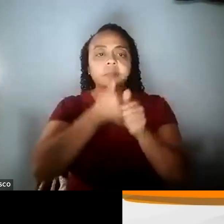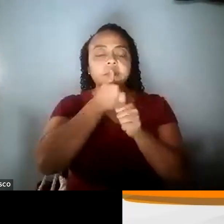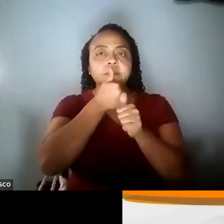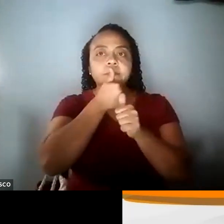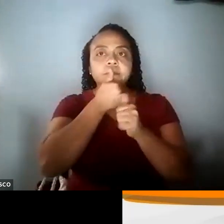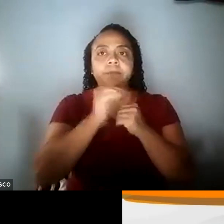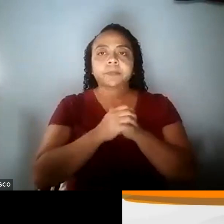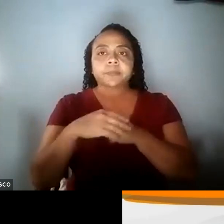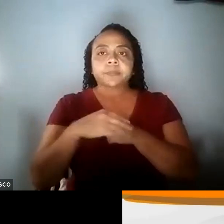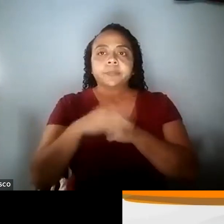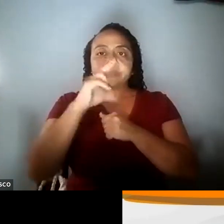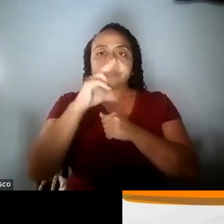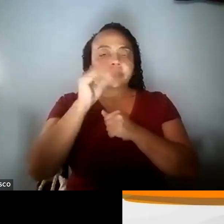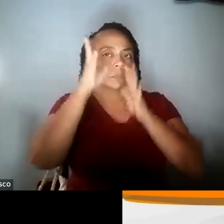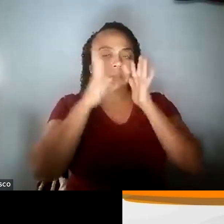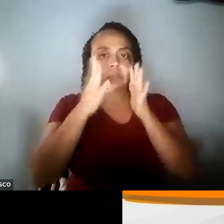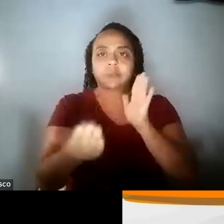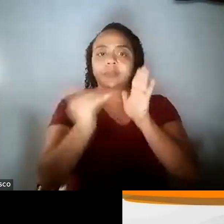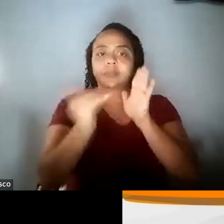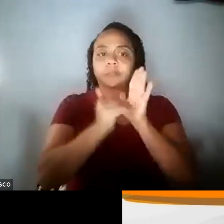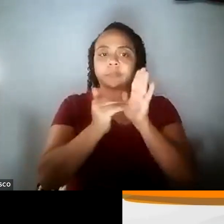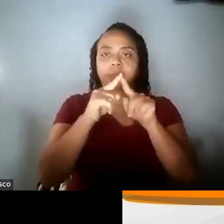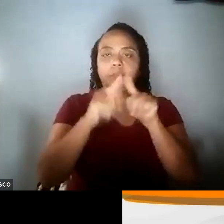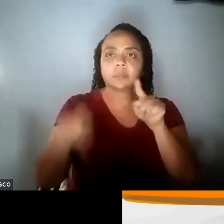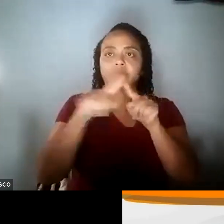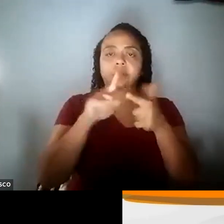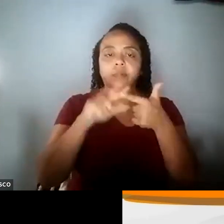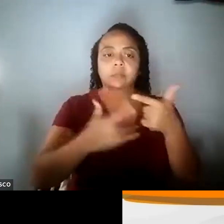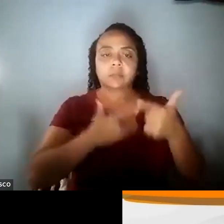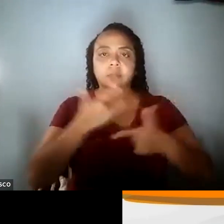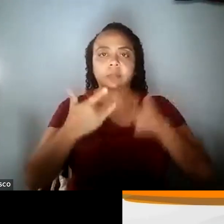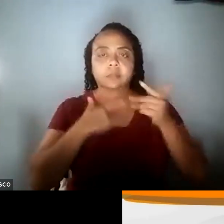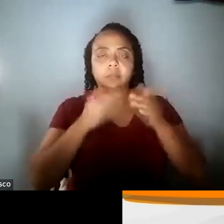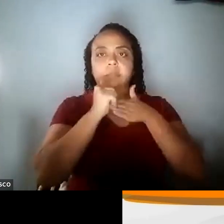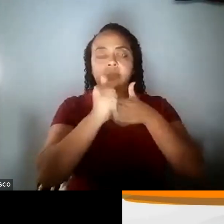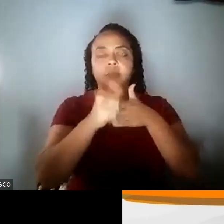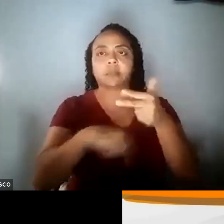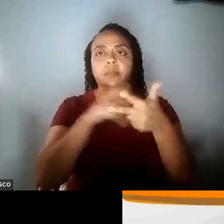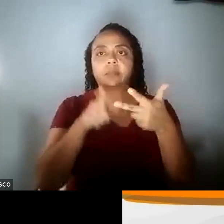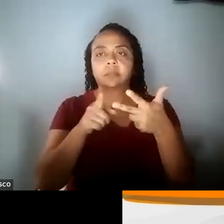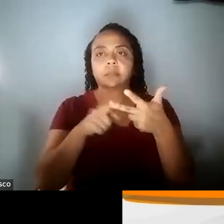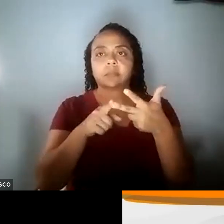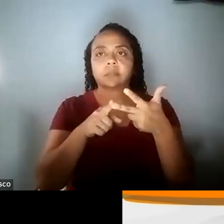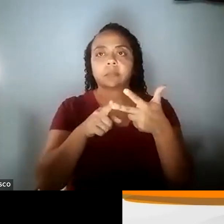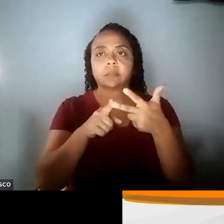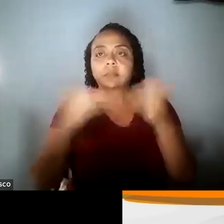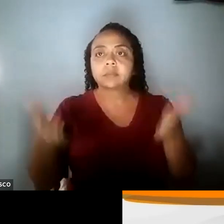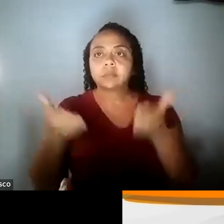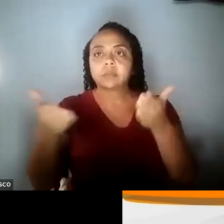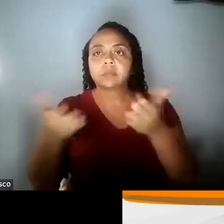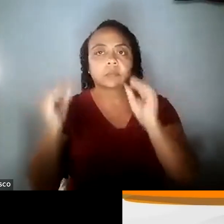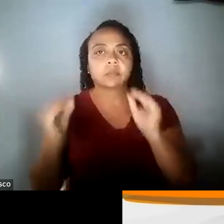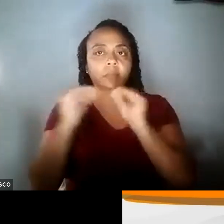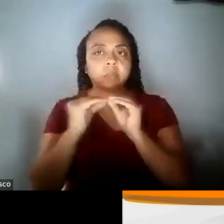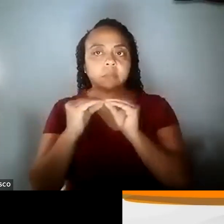no inventarnos nuevamente en la rueda el sensibilizar a las cabezas de las compañías y por supuesto alentar a que más y